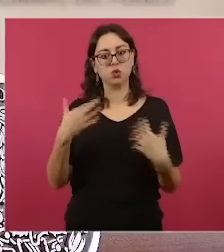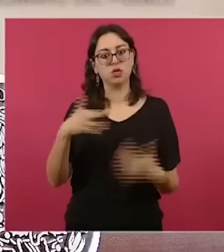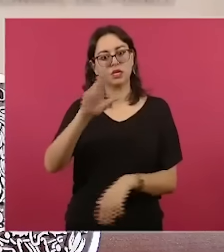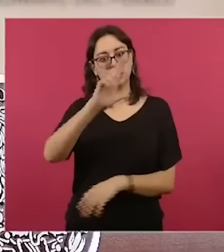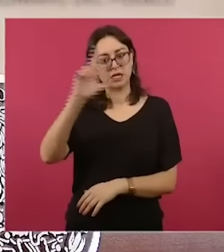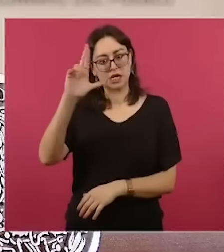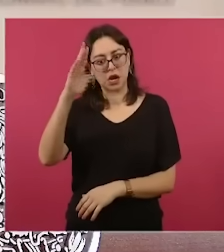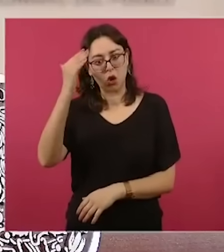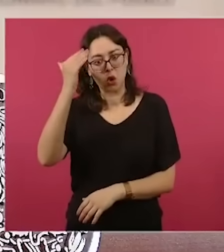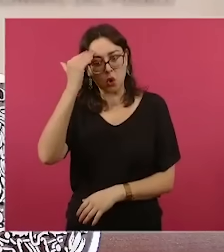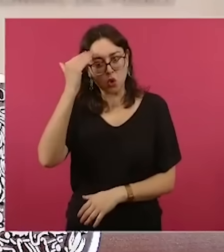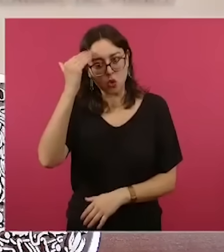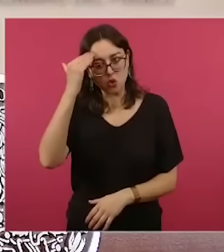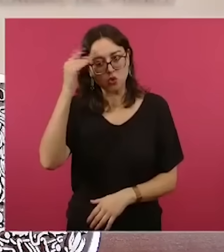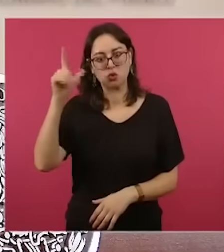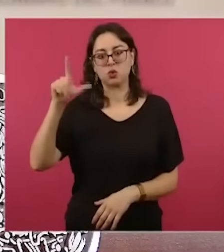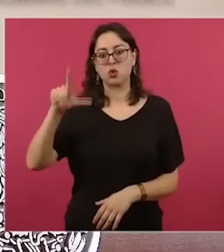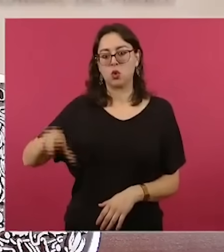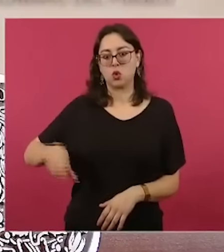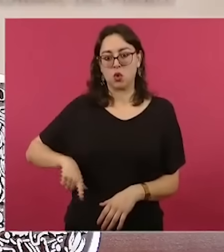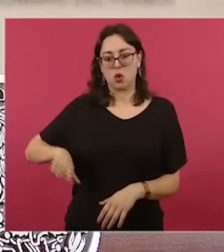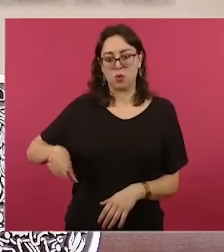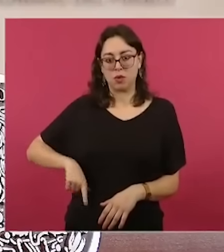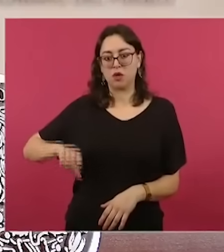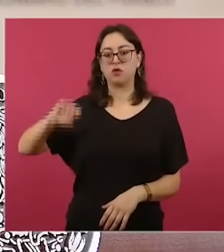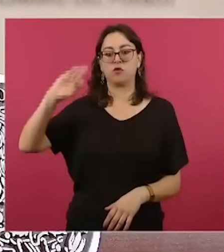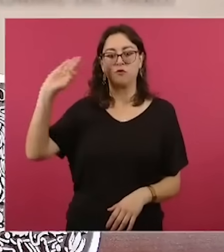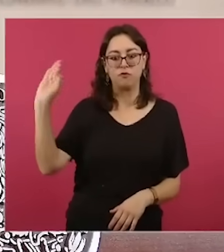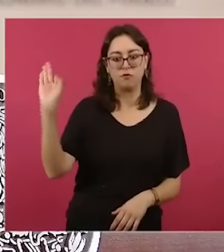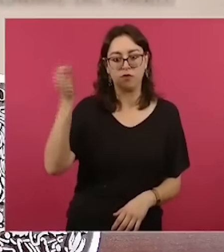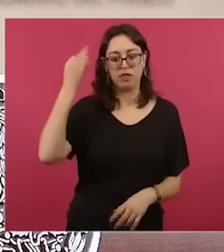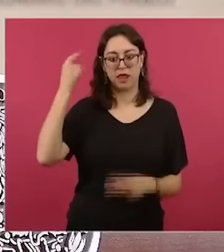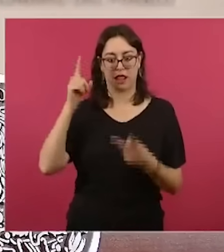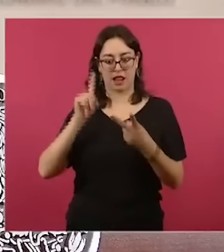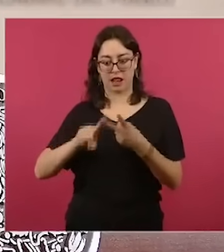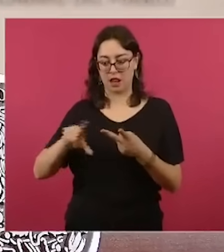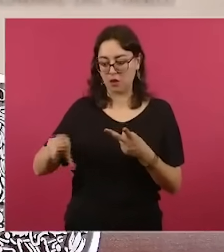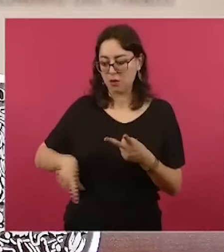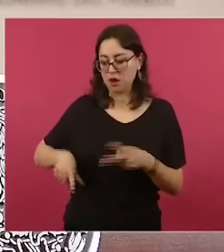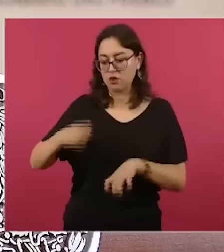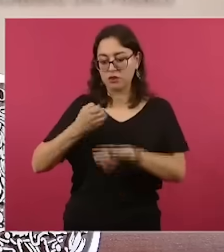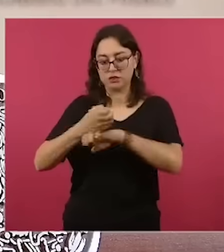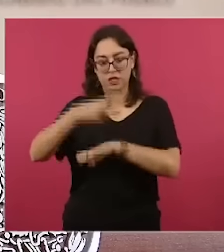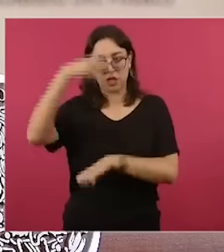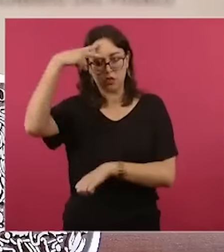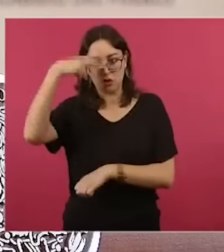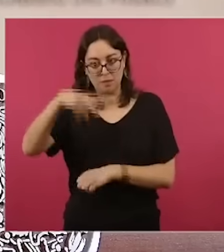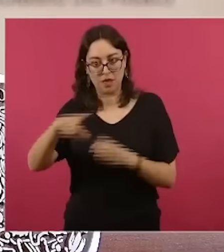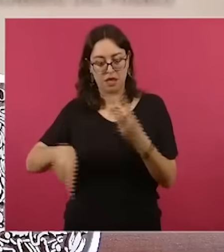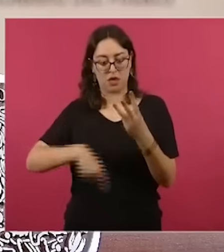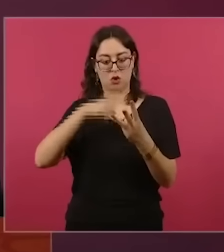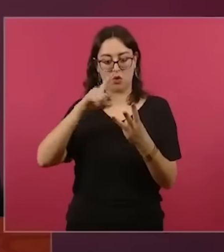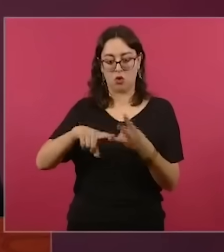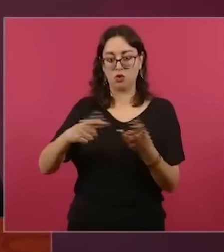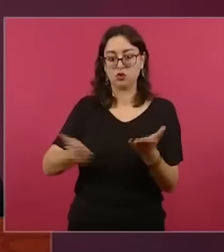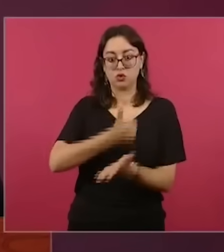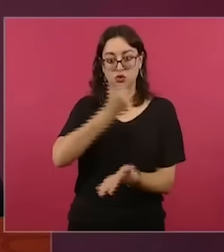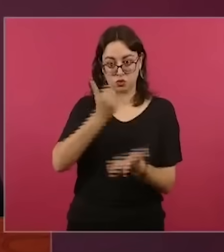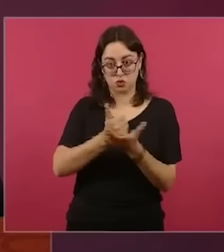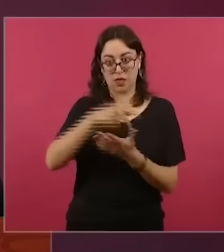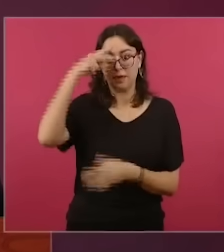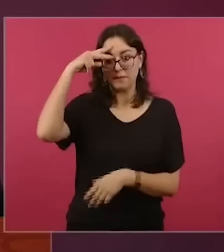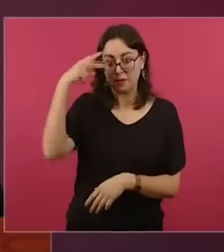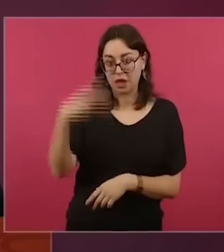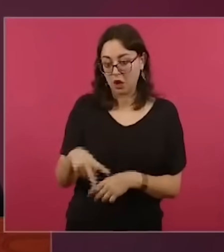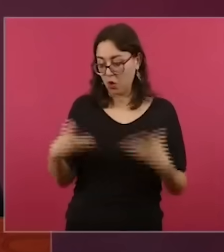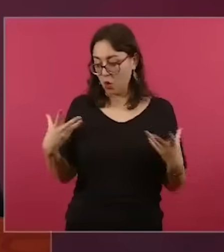esfuerzo que ha hecho el gobierno federal, junto con la participación del gobierno estatal y de la Ciudad de México, porque efectivamente